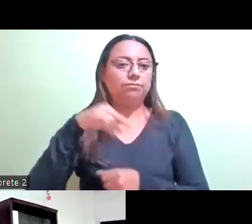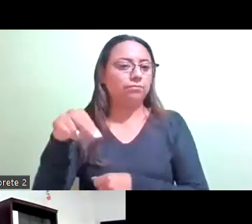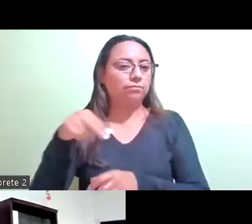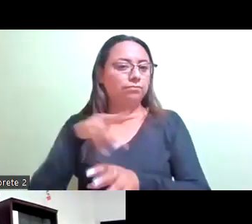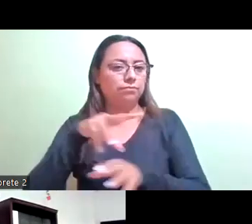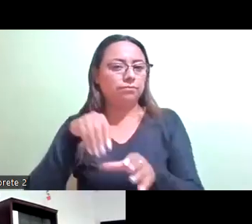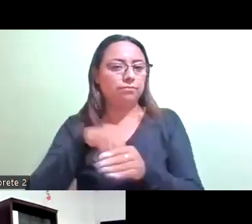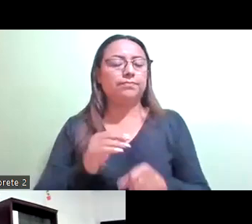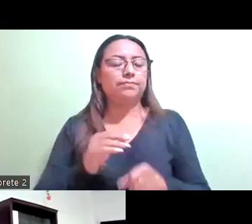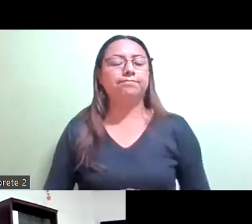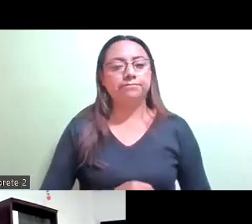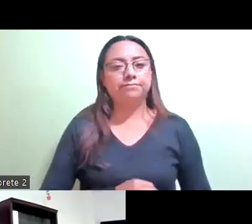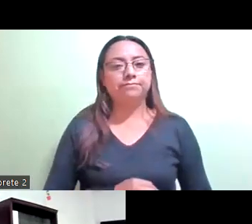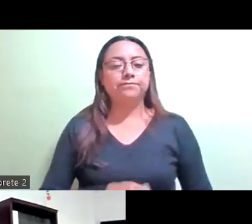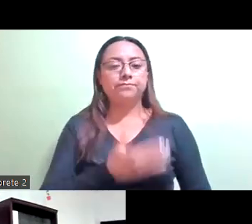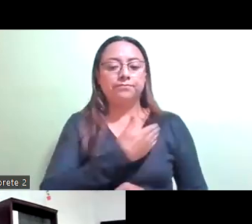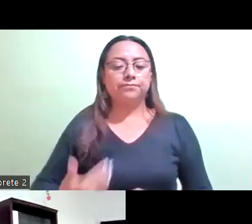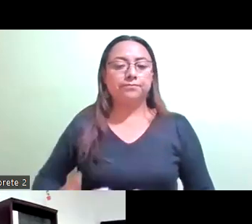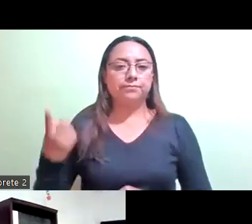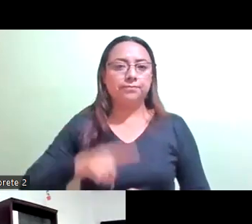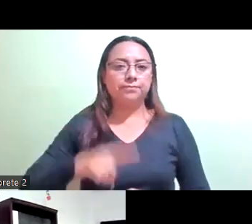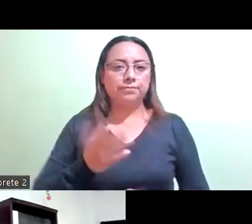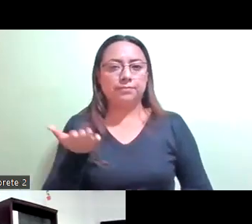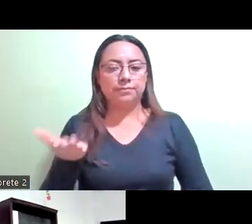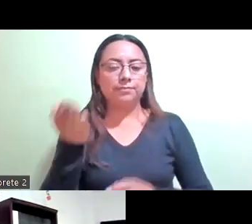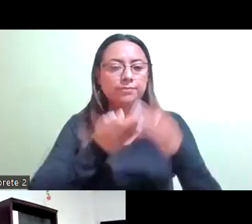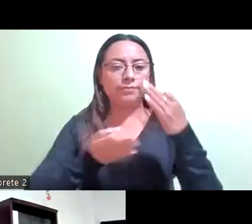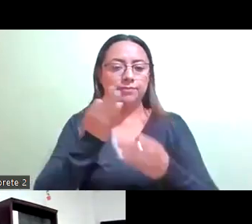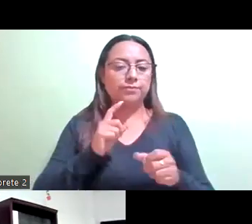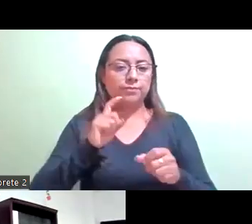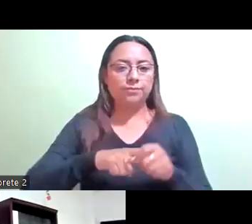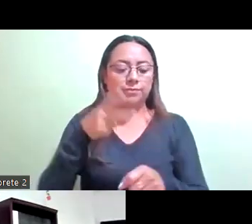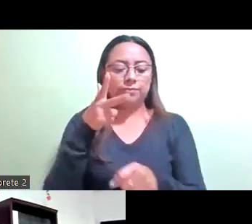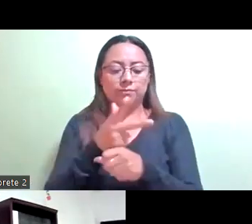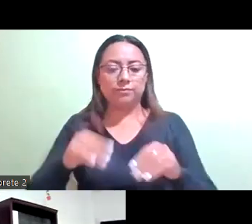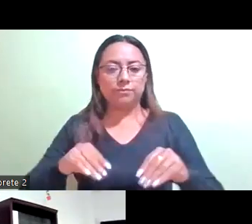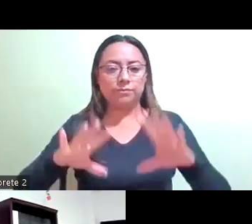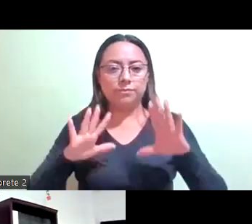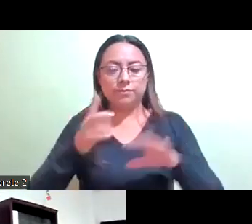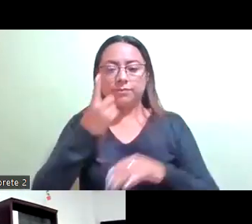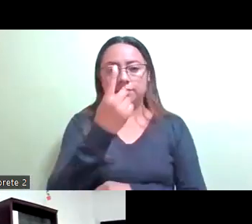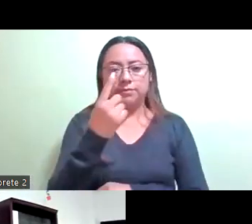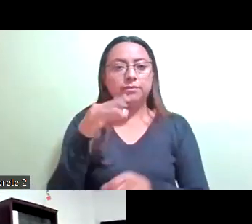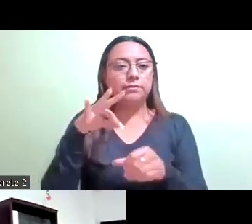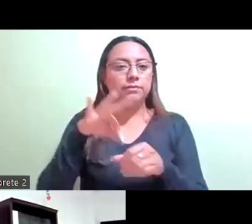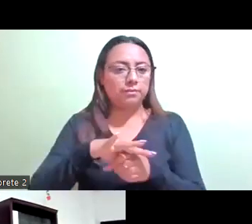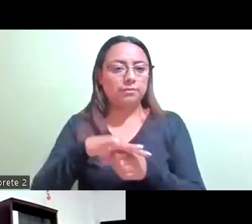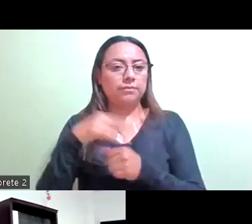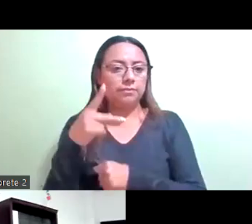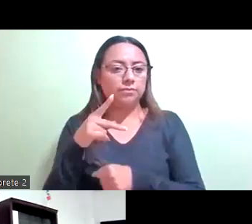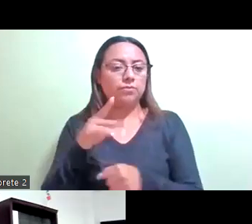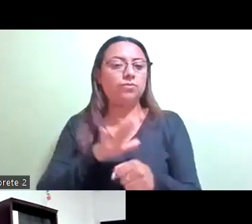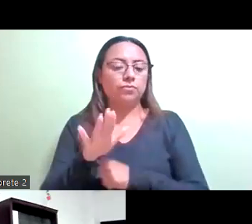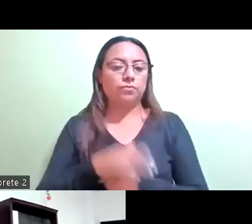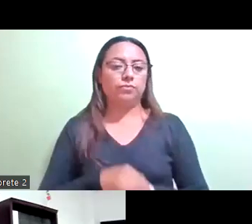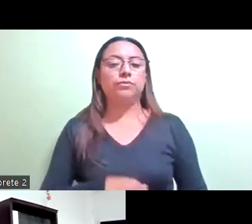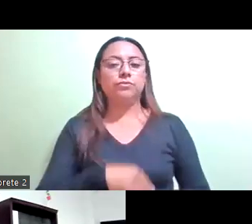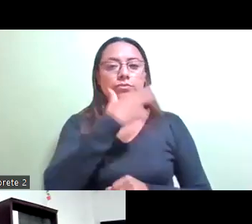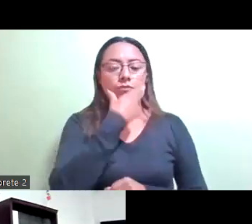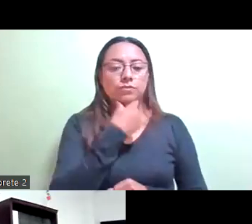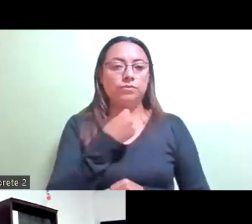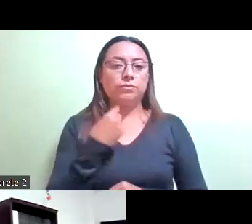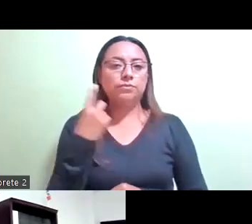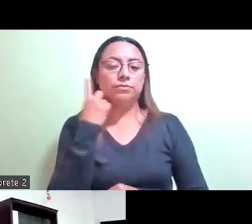Por instrucción de la presidencia, solicito a las y los integrantes encender su cámara y emitir el sentido de su voto. Diputado Manuel Fausto Manuel